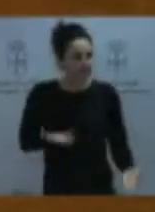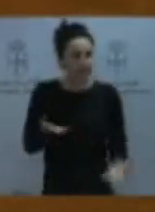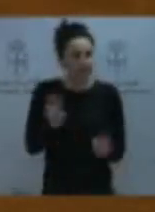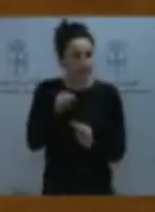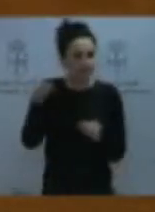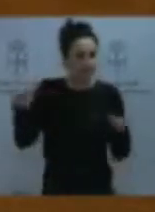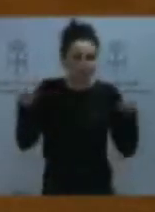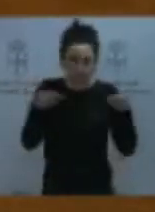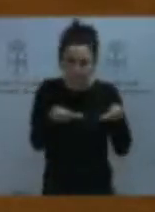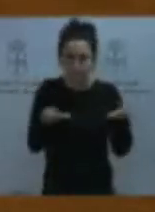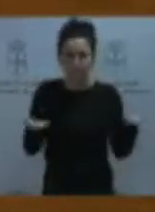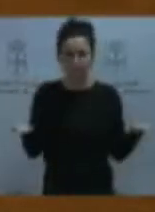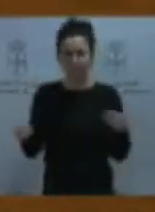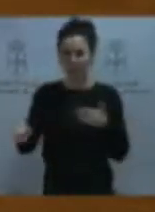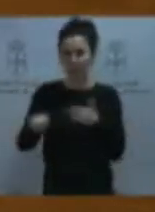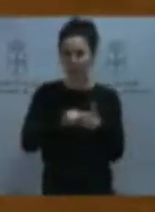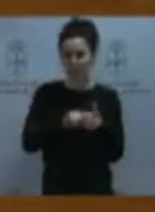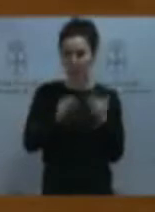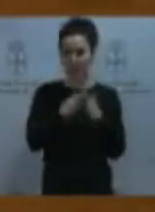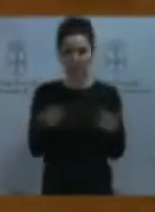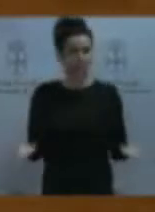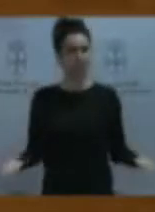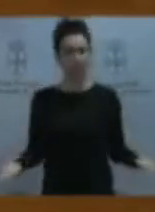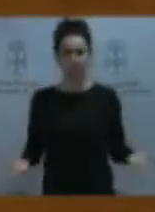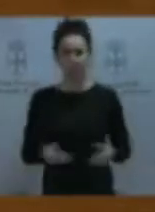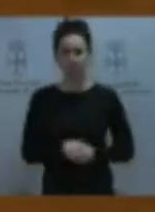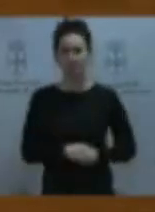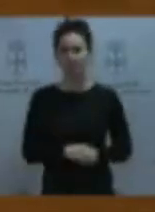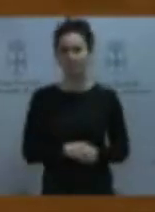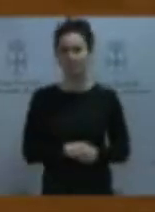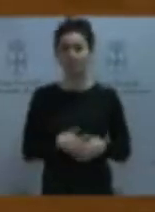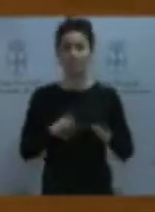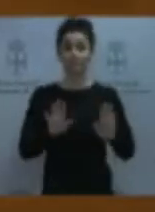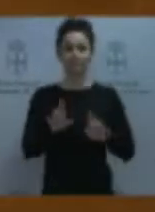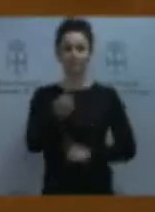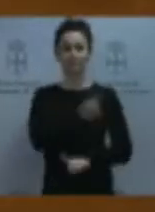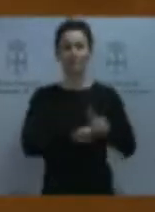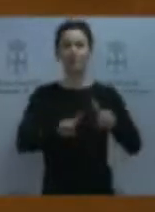¿no? El problema es que este piochu